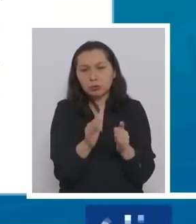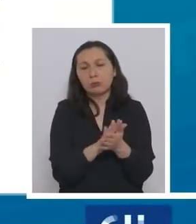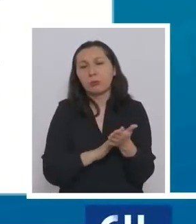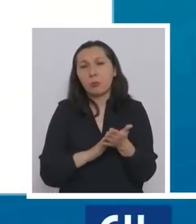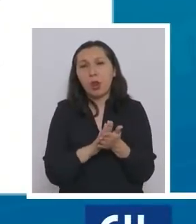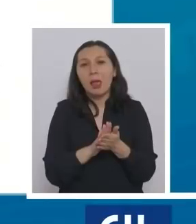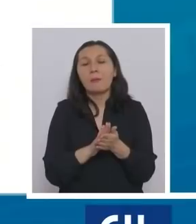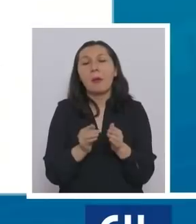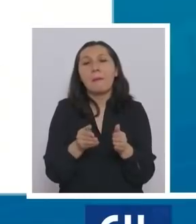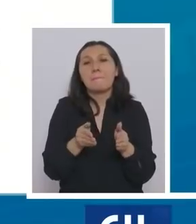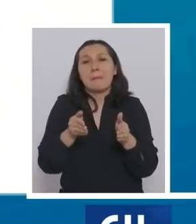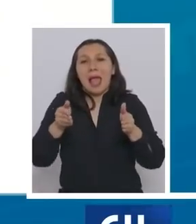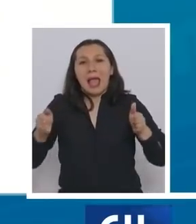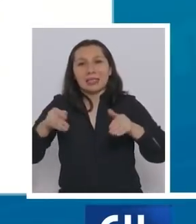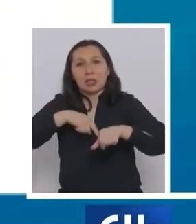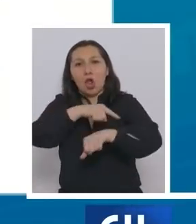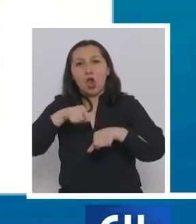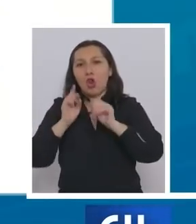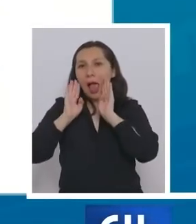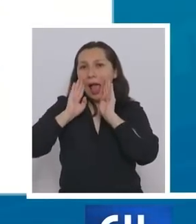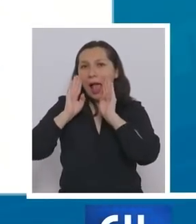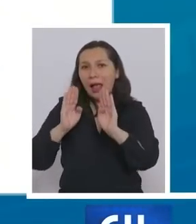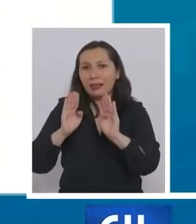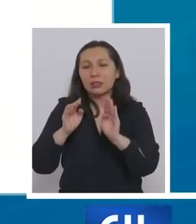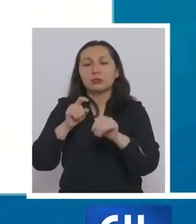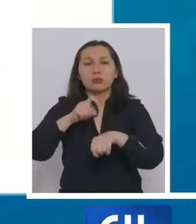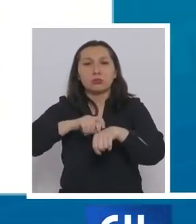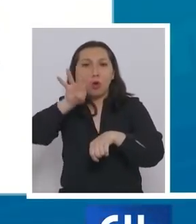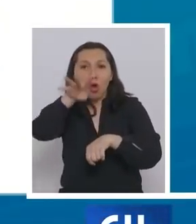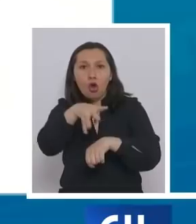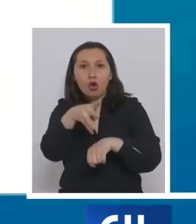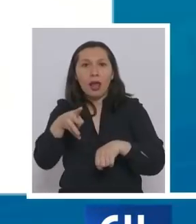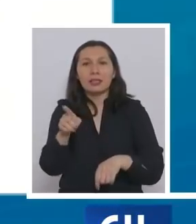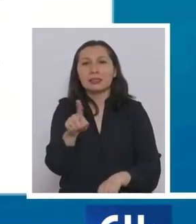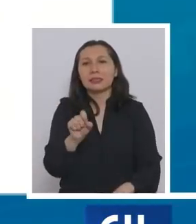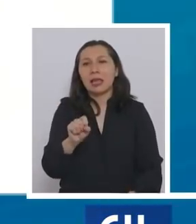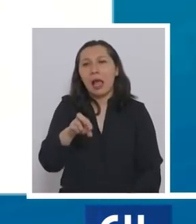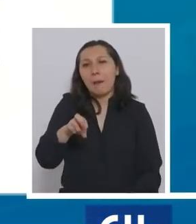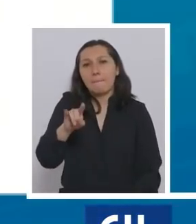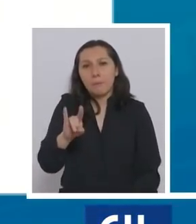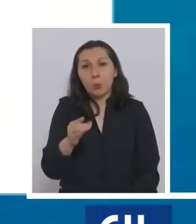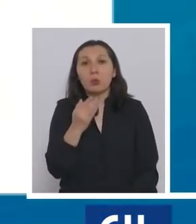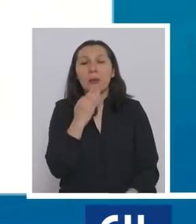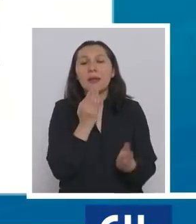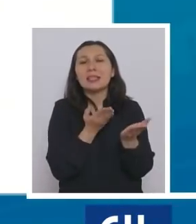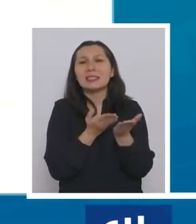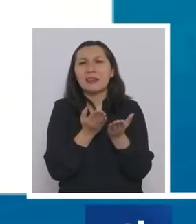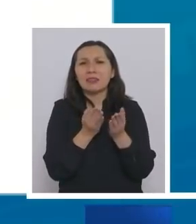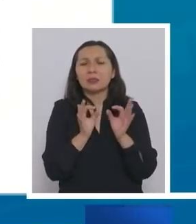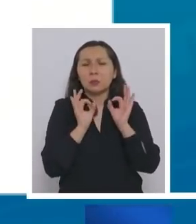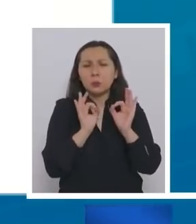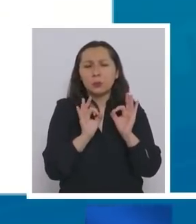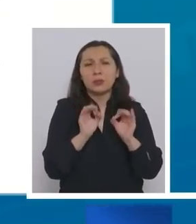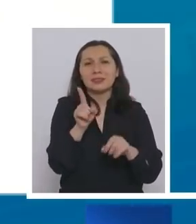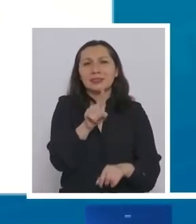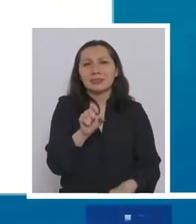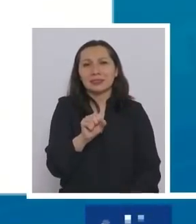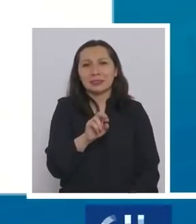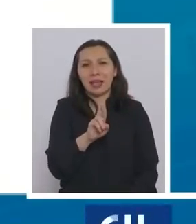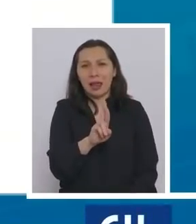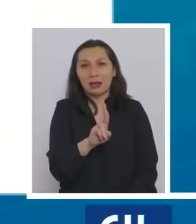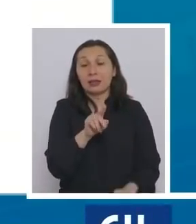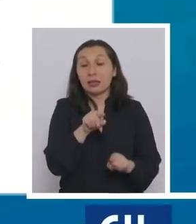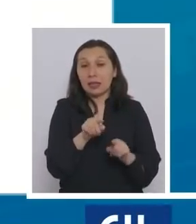ejemplo la extensión de los horarios de atención de los servicios de urgencia, los SAPU, y los servicios de alta resolutividad, los SAR.